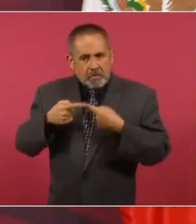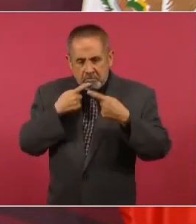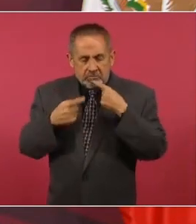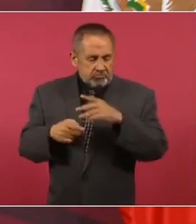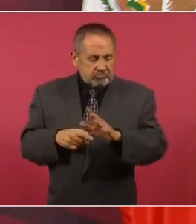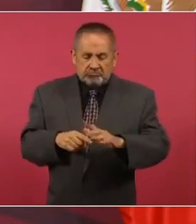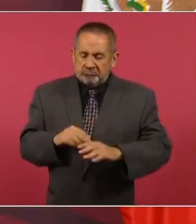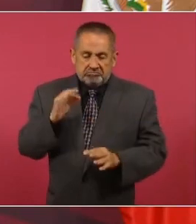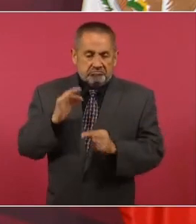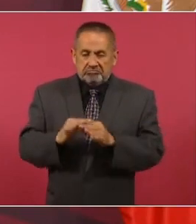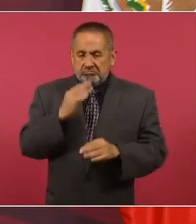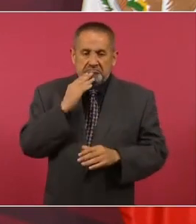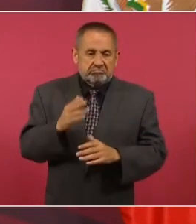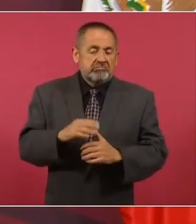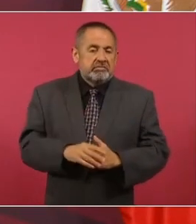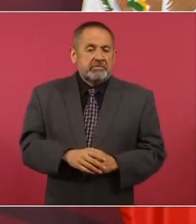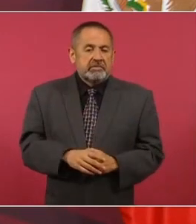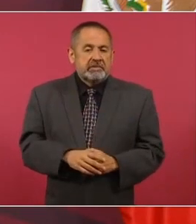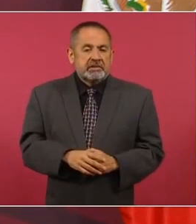tratando